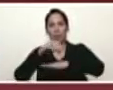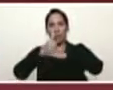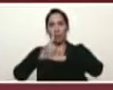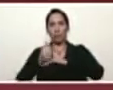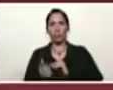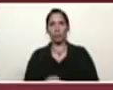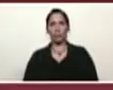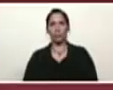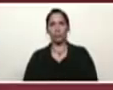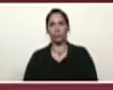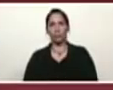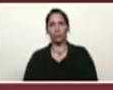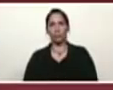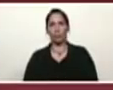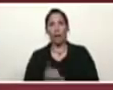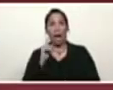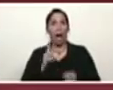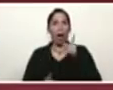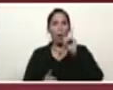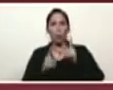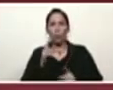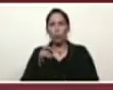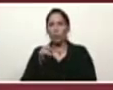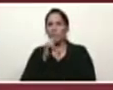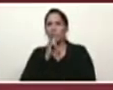Por alguna vía se enteró.